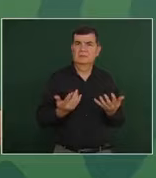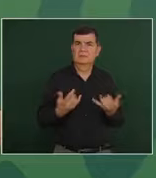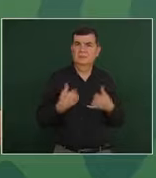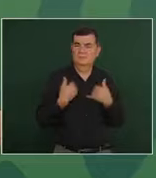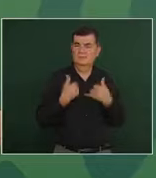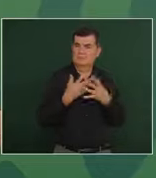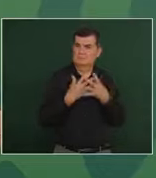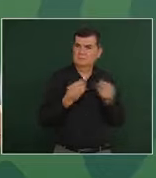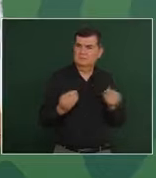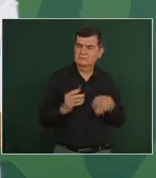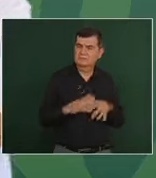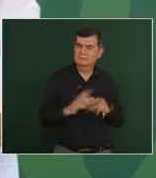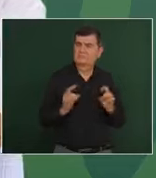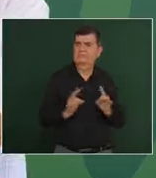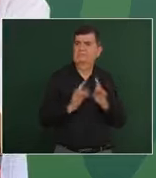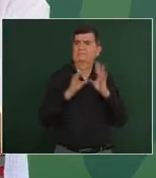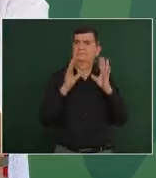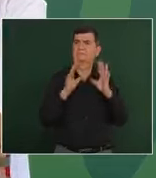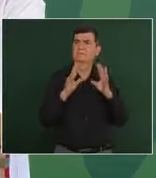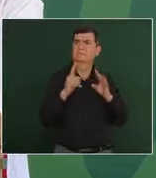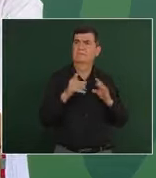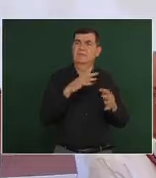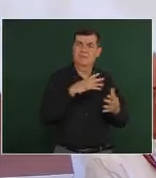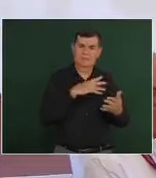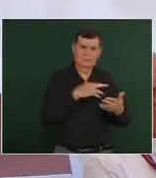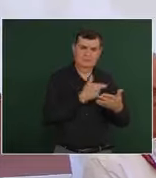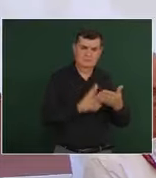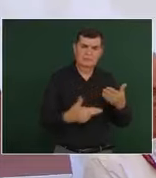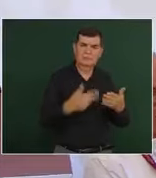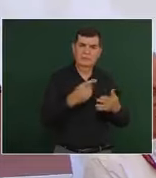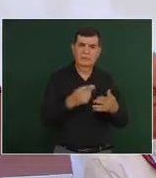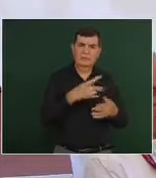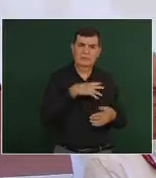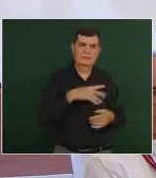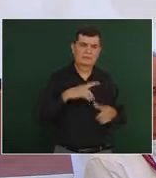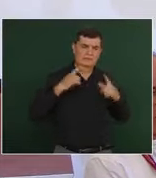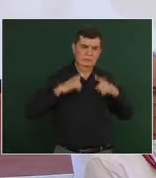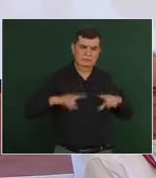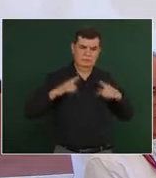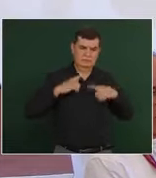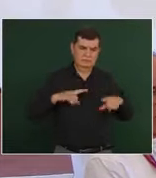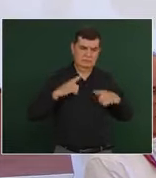De repente sale una resolución del Poder Judicial